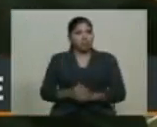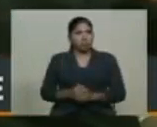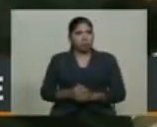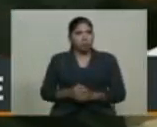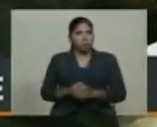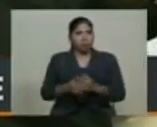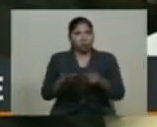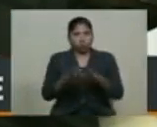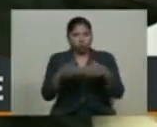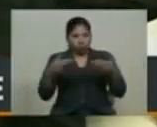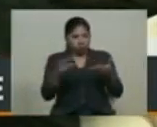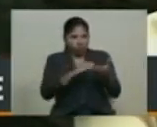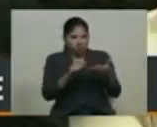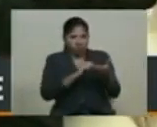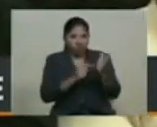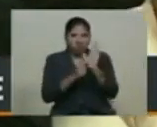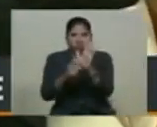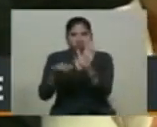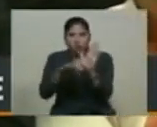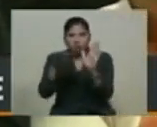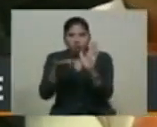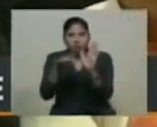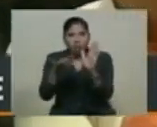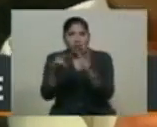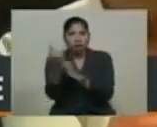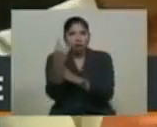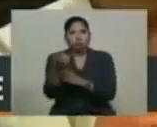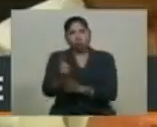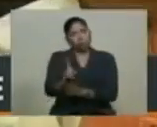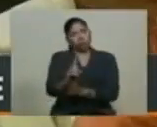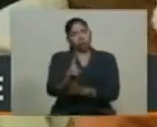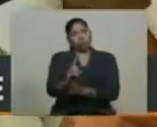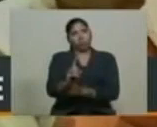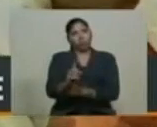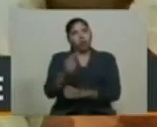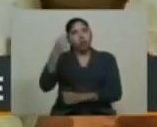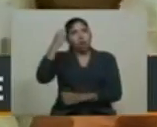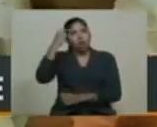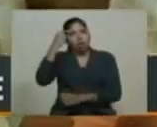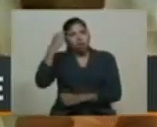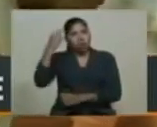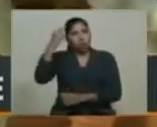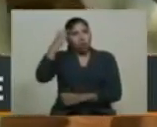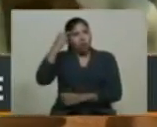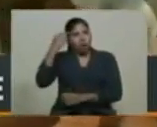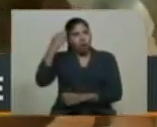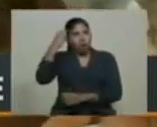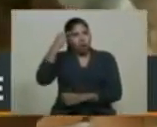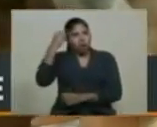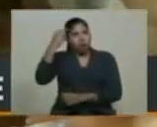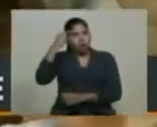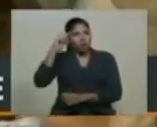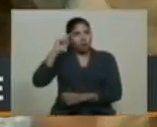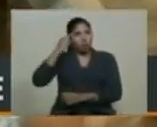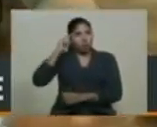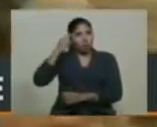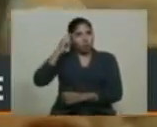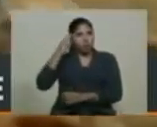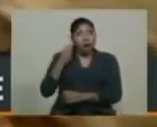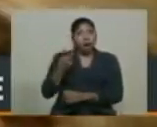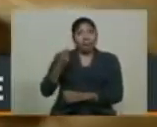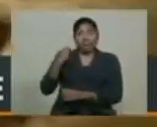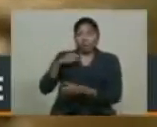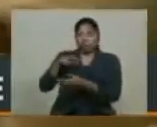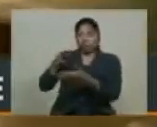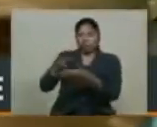público. Esa oración retumba en nuestra conciencia cuando ayer leíamos la información